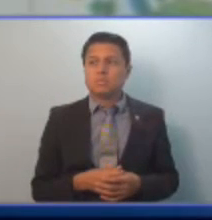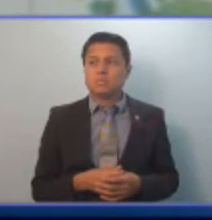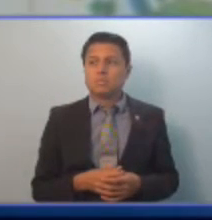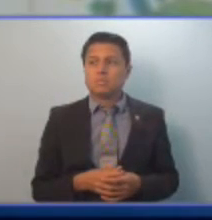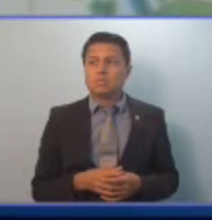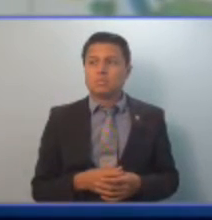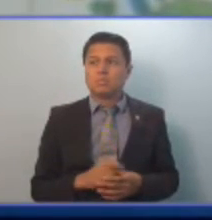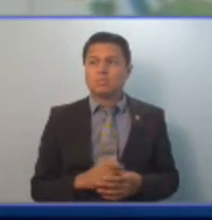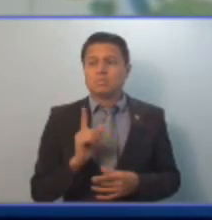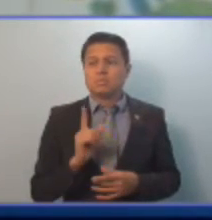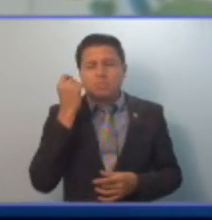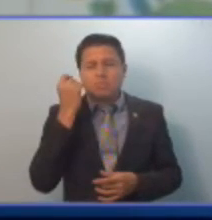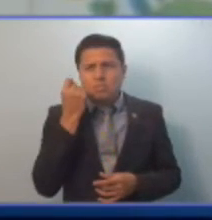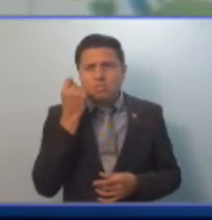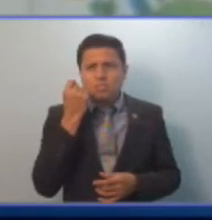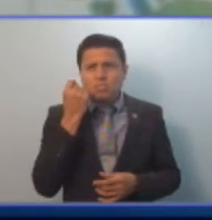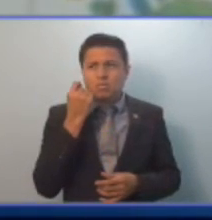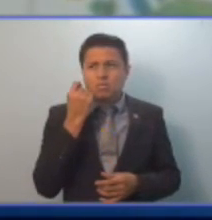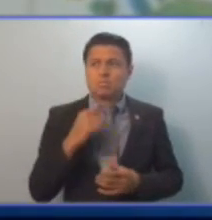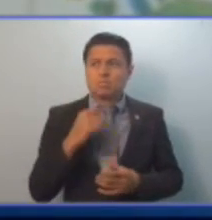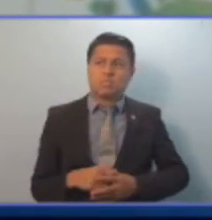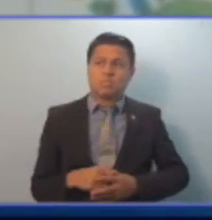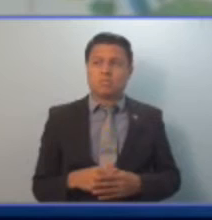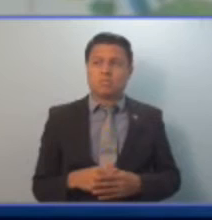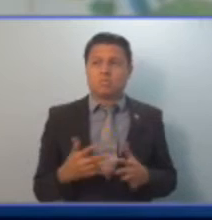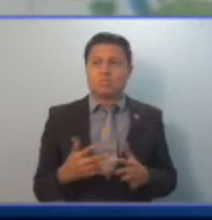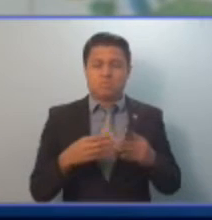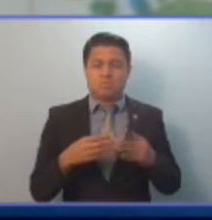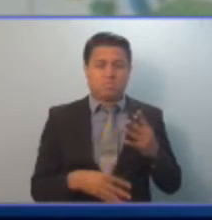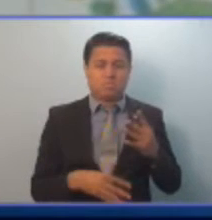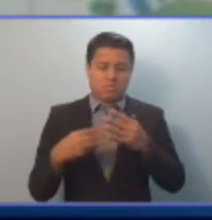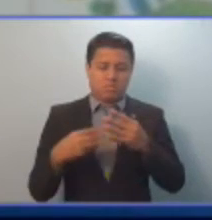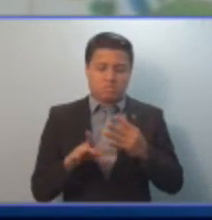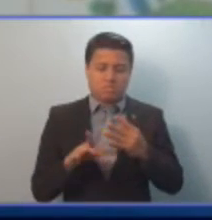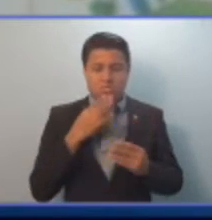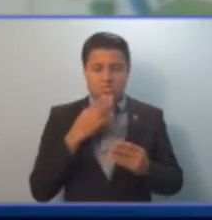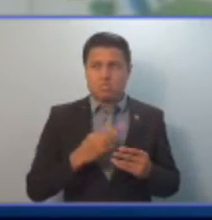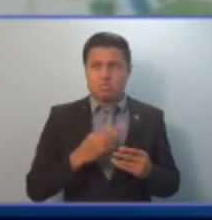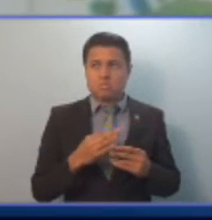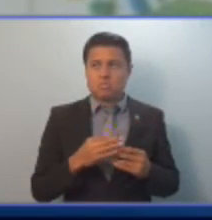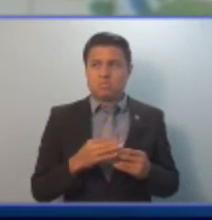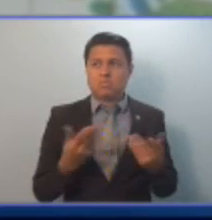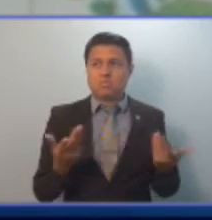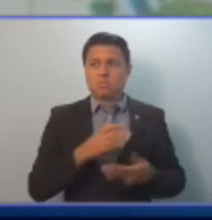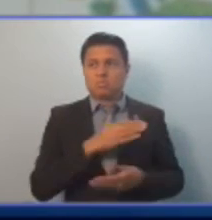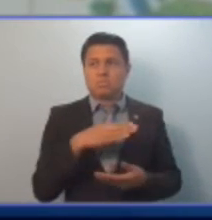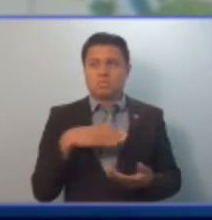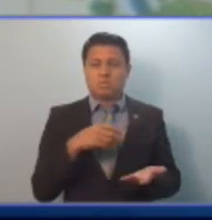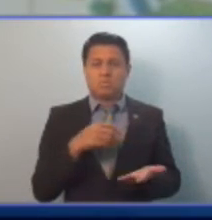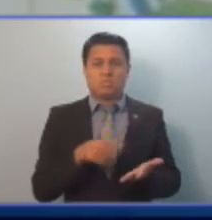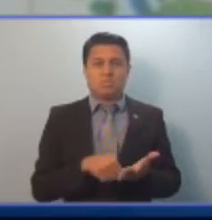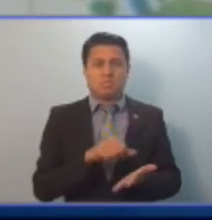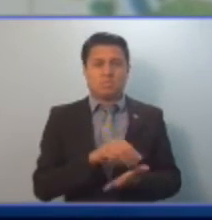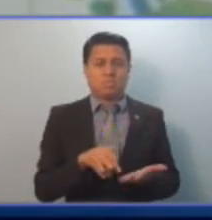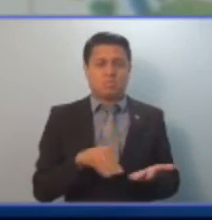no alcanzo a entender, es decir, si estoy en listas o realmente me hacen concejal.